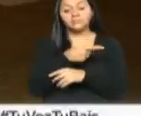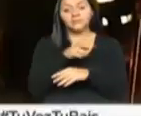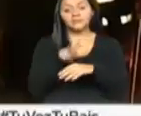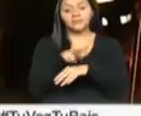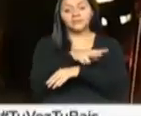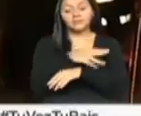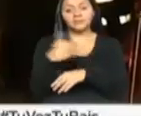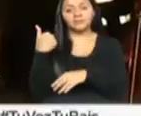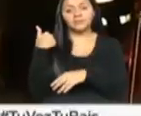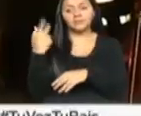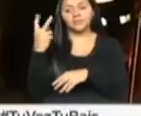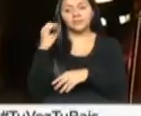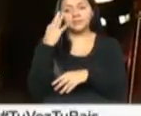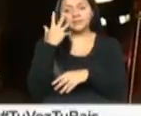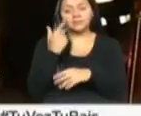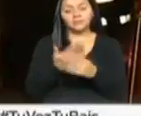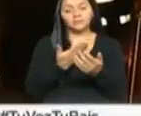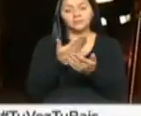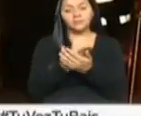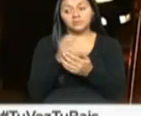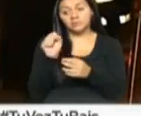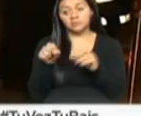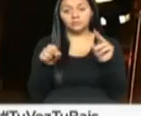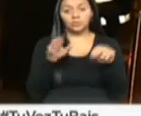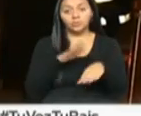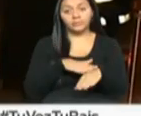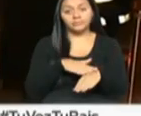dispone de hasta 20 días para presentar la inculpación.